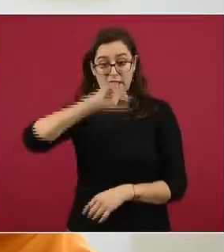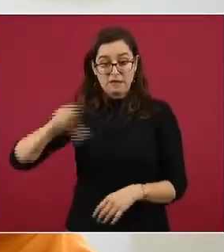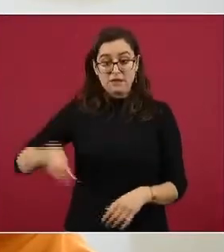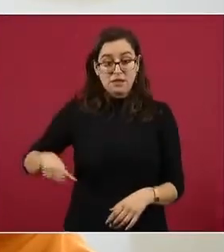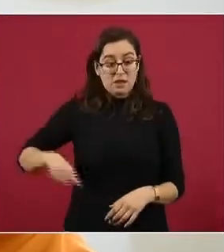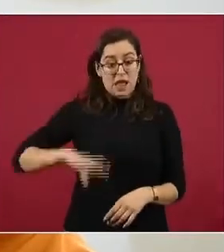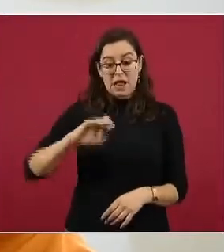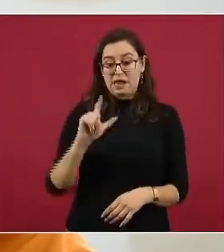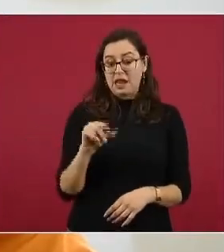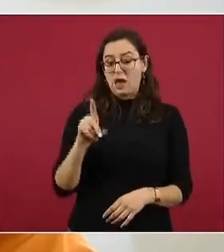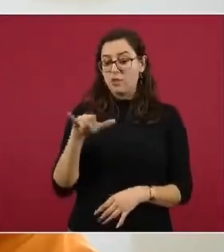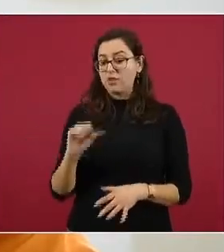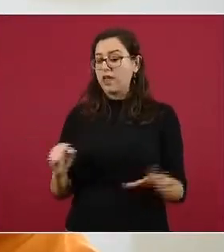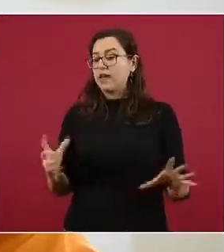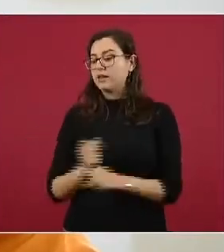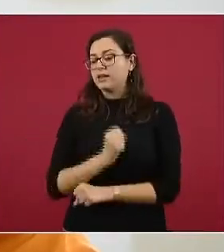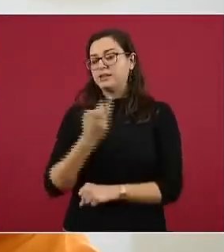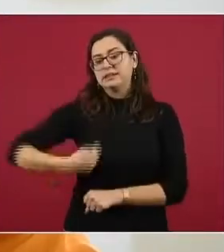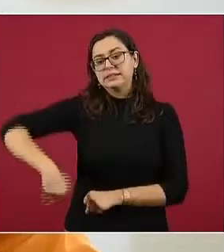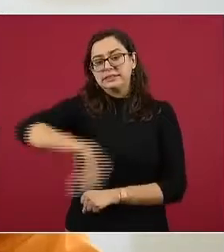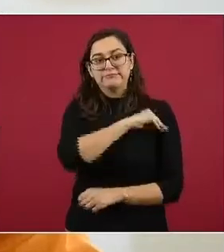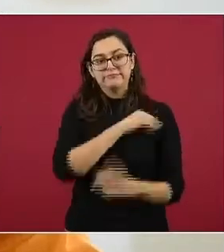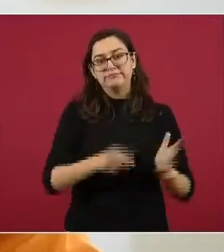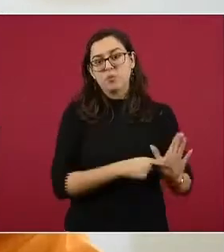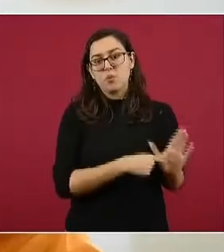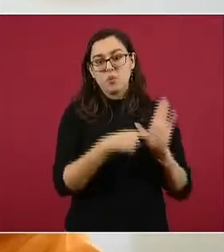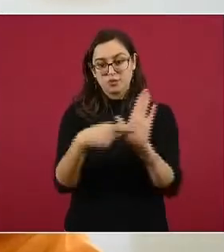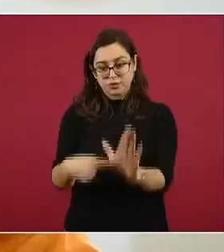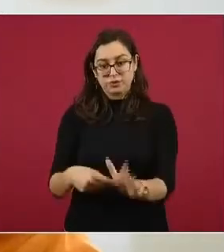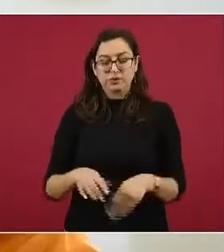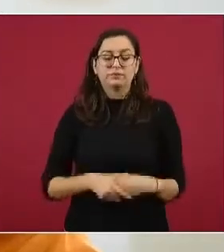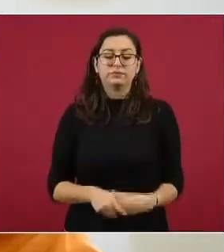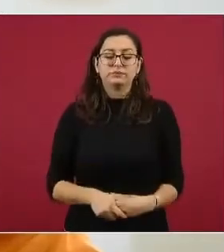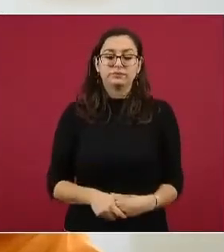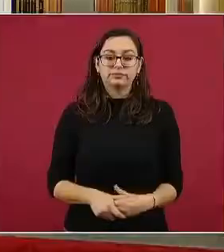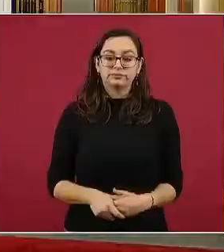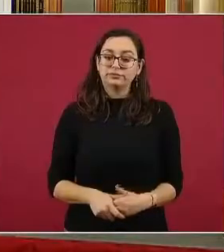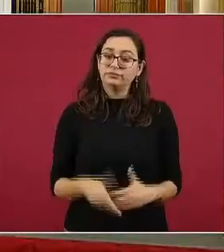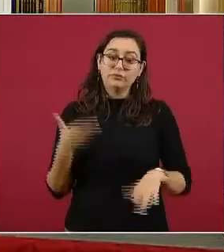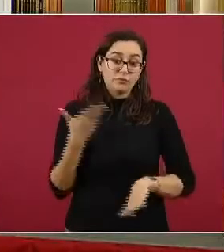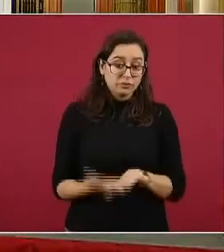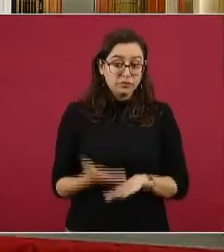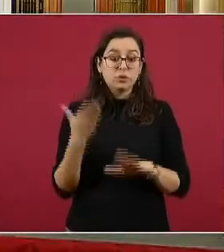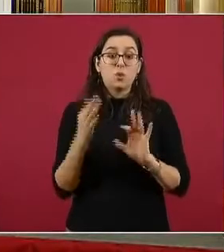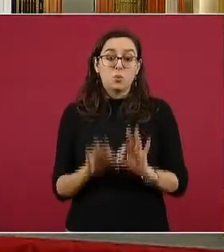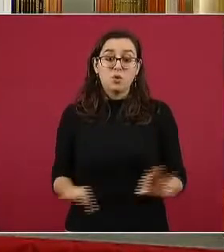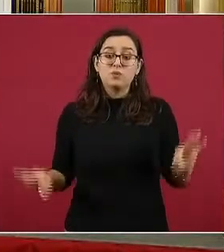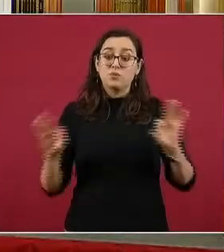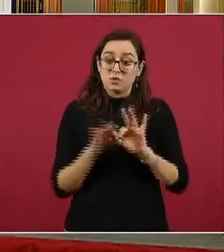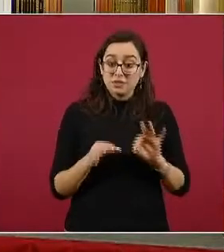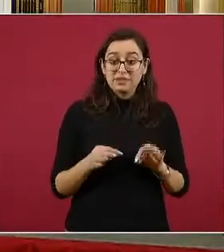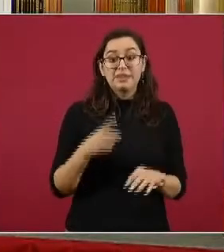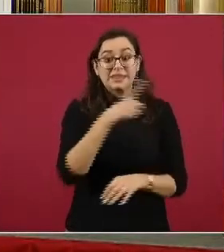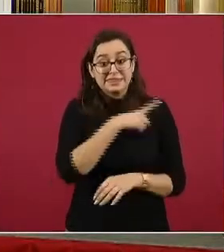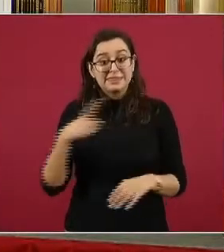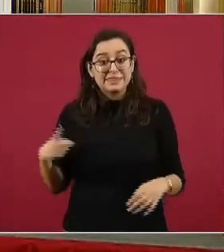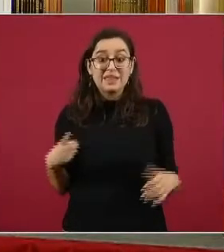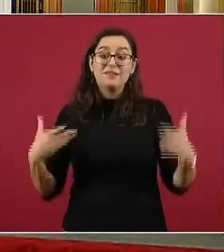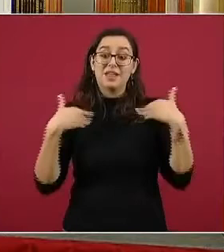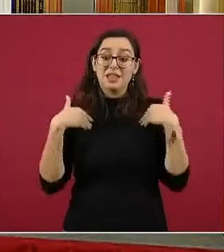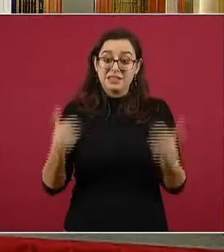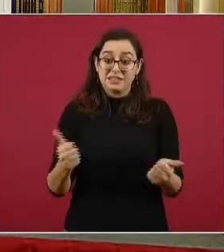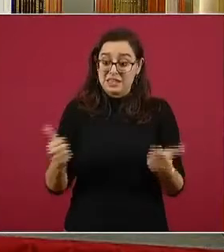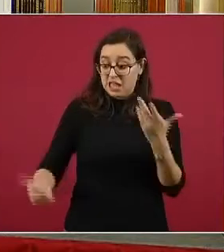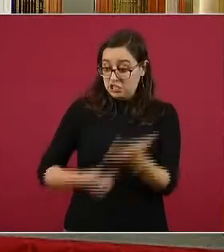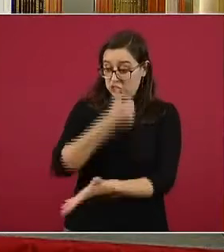doctora Claudia Sheinbaum Pardo, y es esencial que se entienda que la